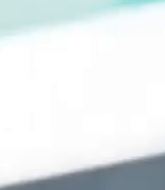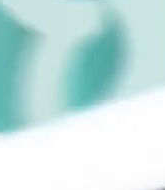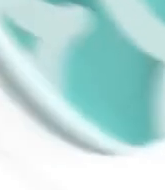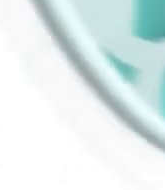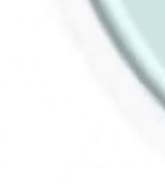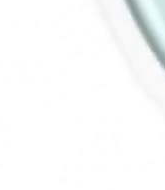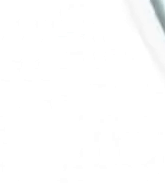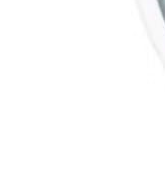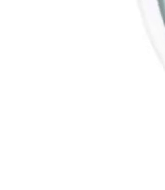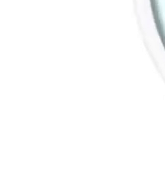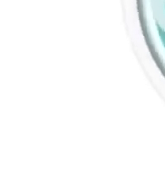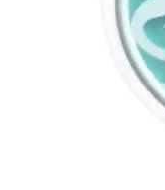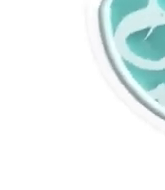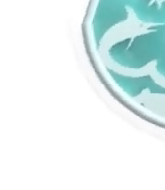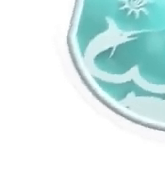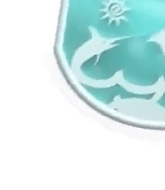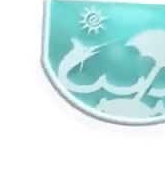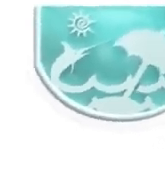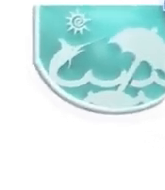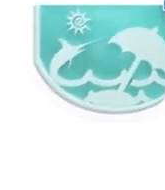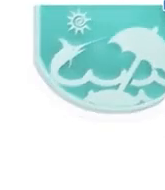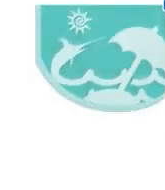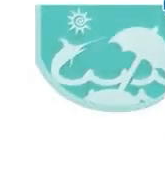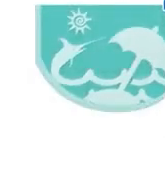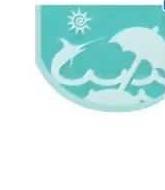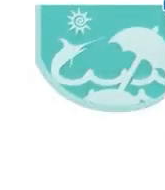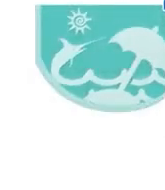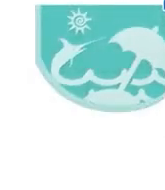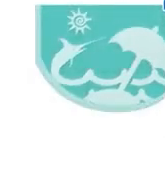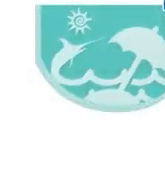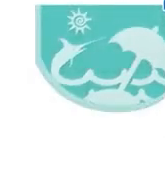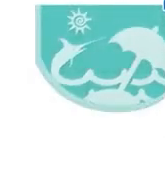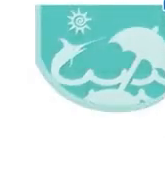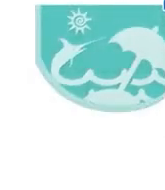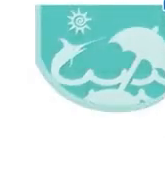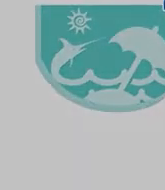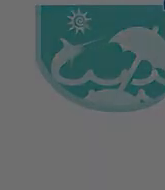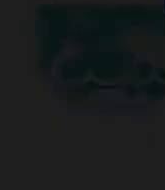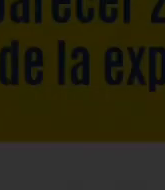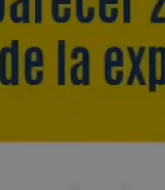gobierno de baja california sur mejor futuro hoy